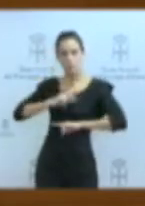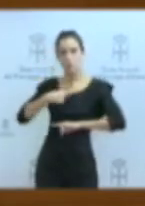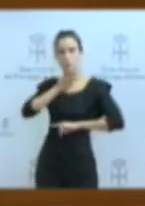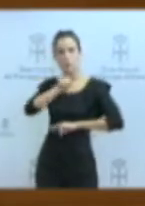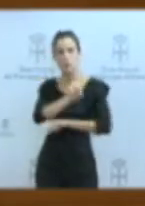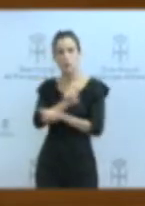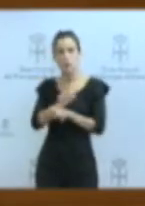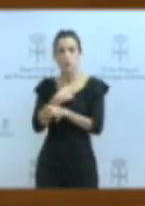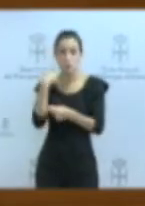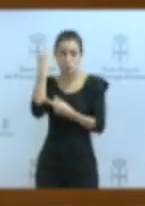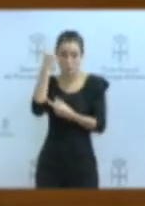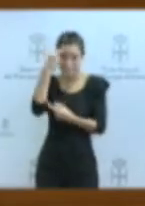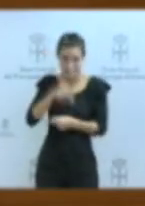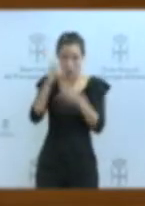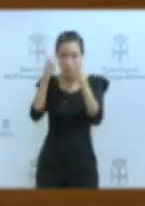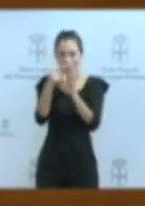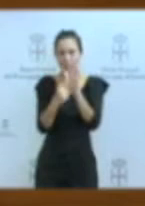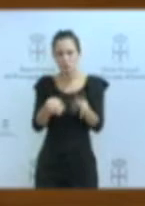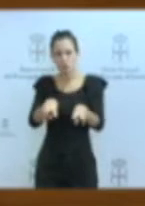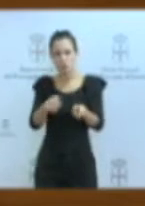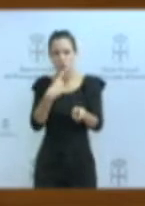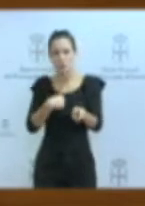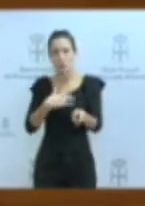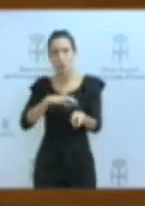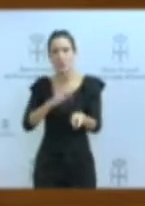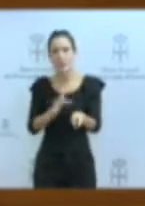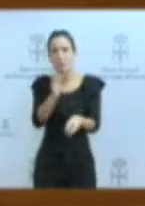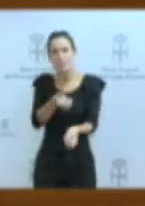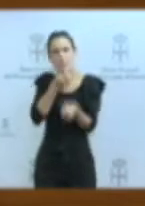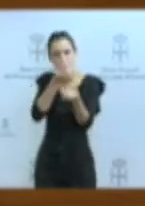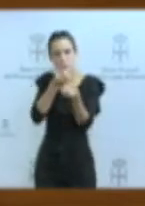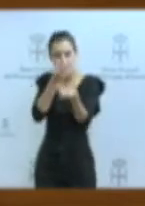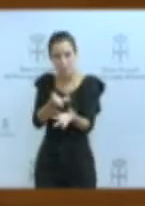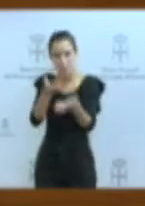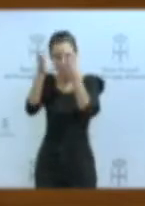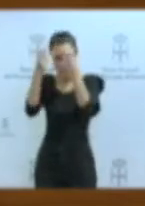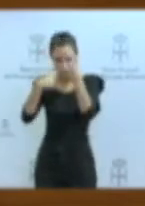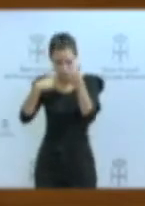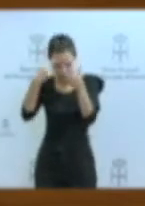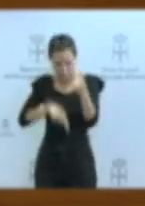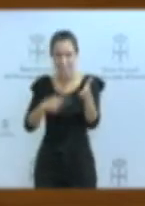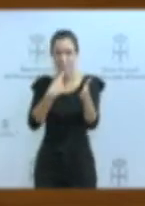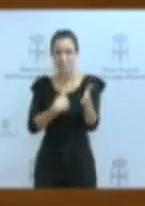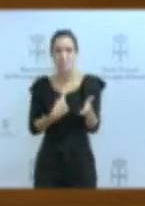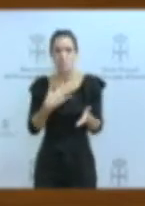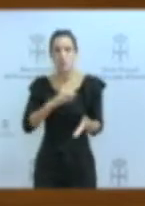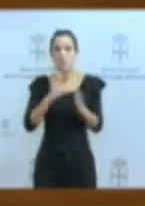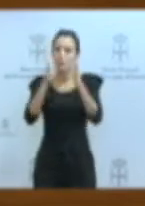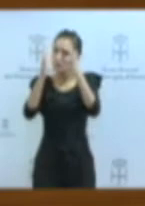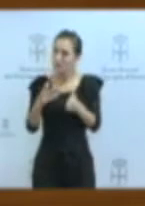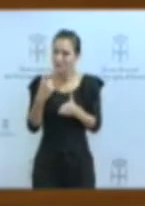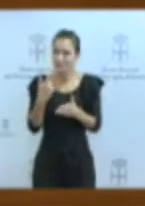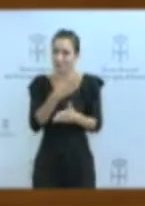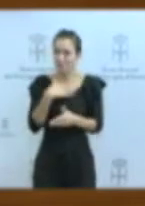y podría dar algunas informaciones que a mí me constan y que usted se niega a dar. Los datos,